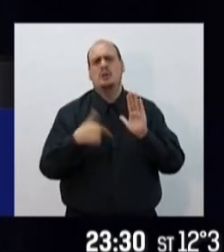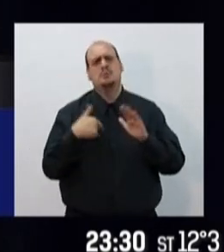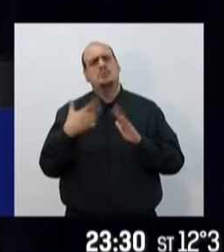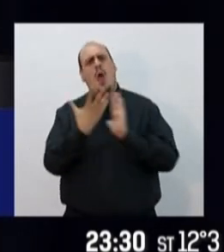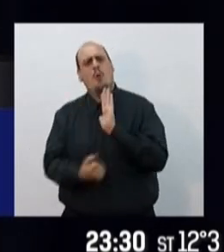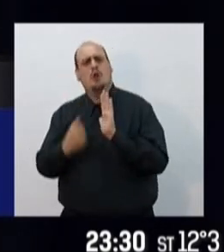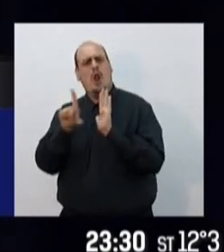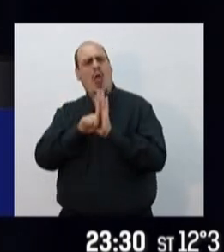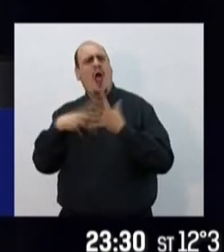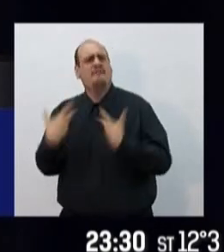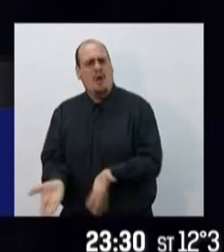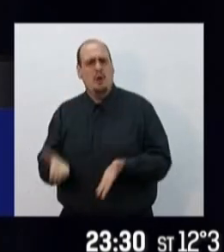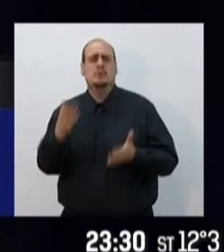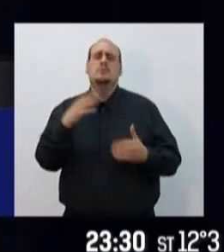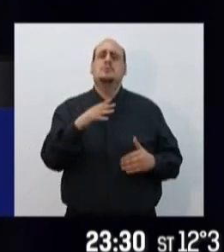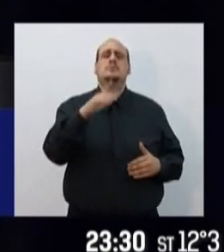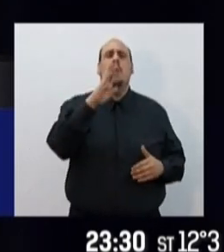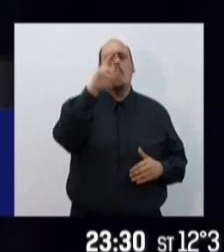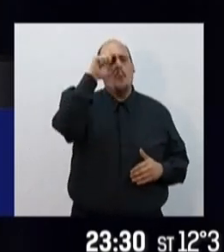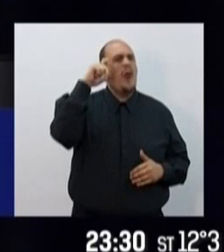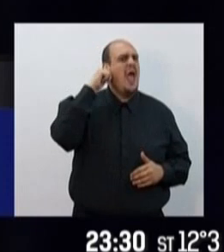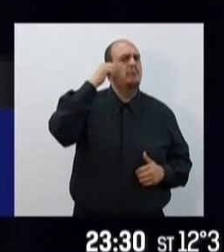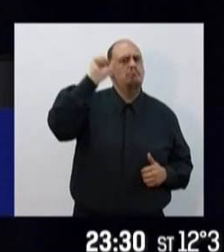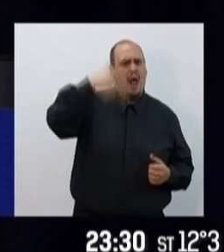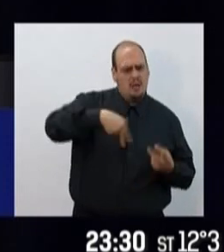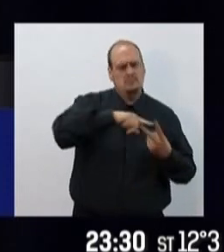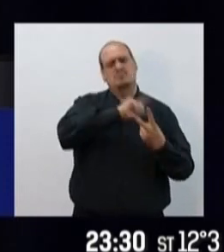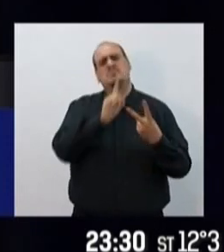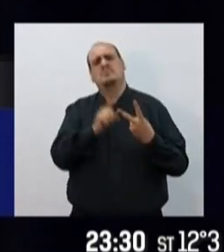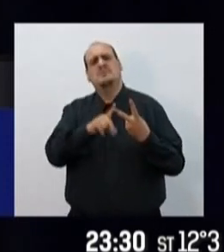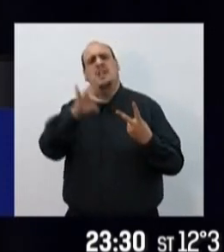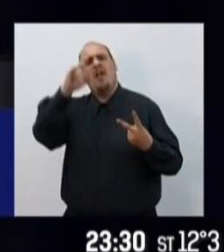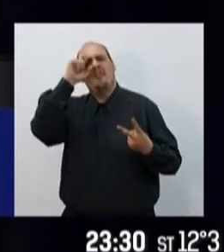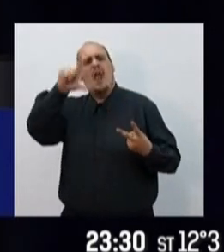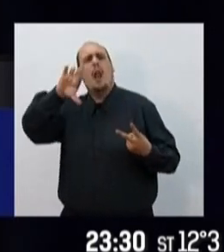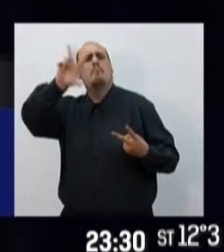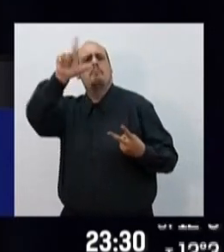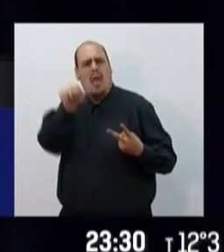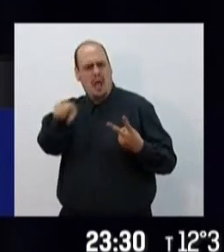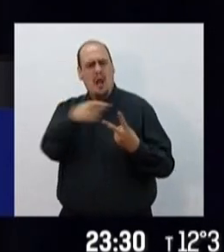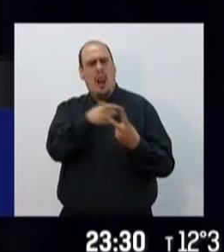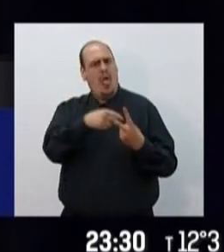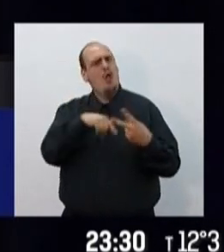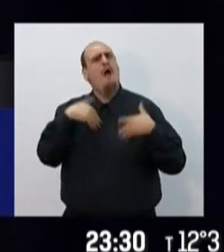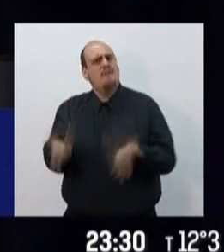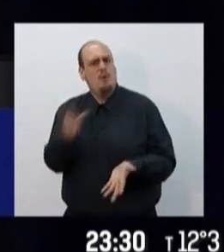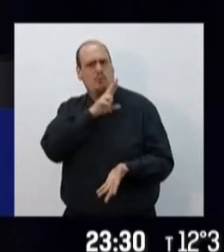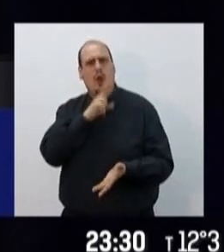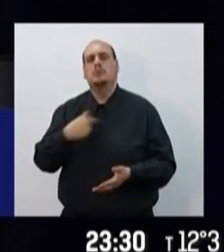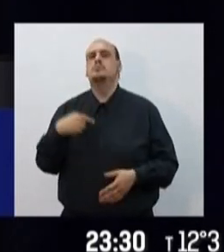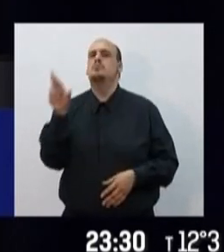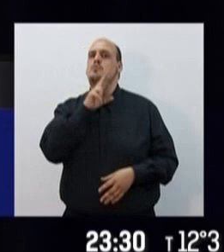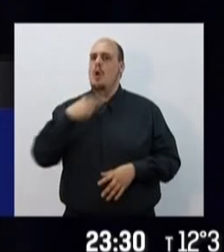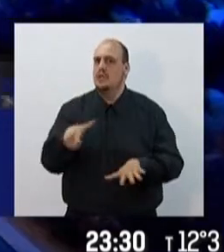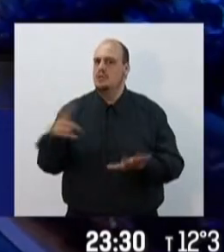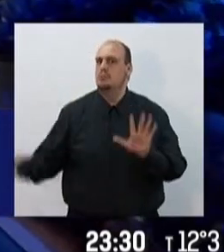mi compañera de fórmula Romina del Pla. Y estoy convencido de que las mujeres volverán a salir a las calles y que será